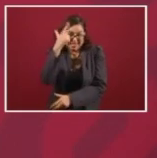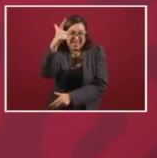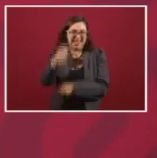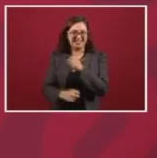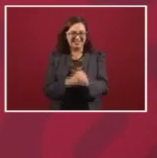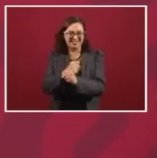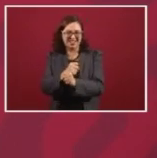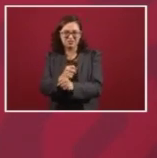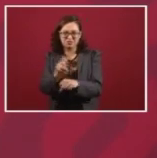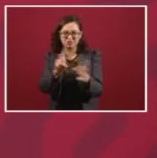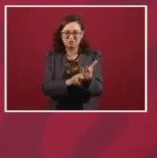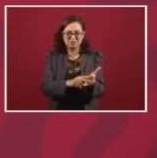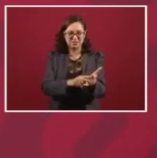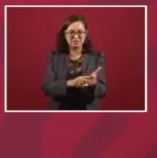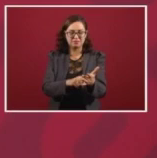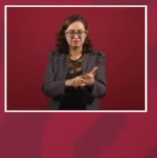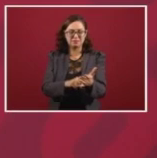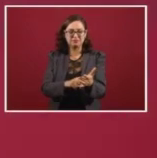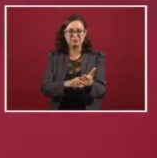en el 2000,